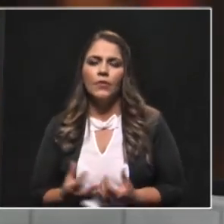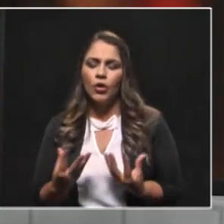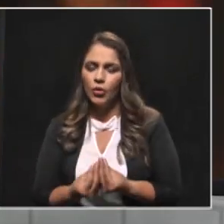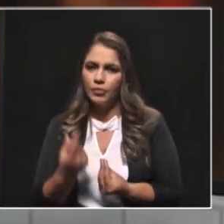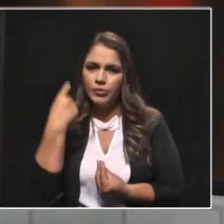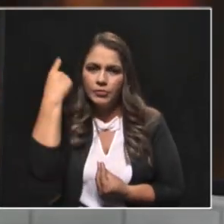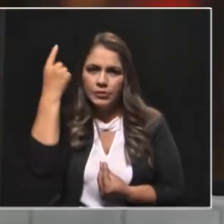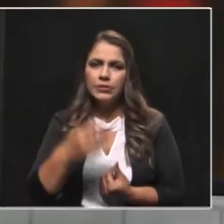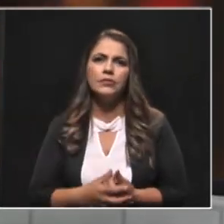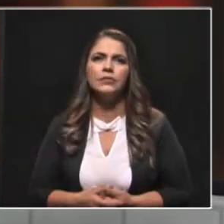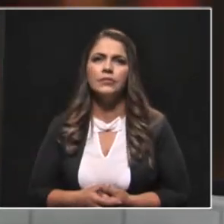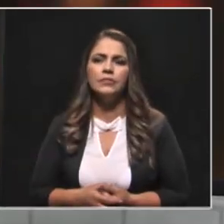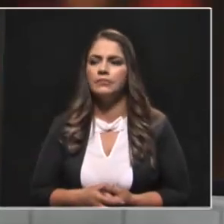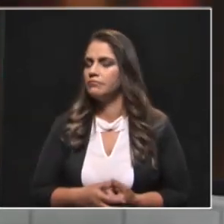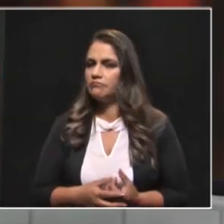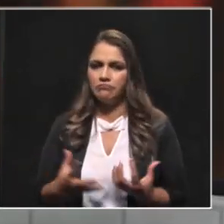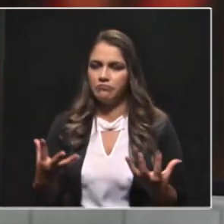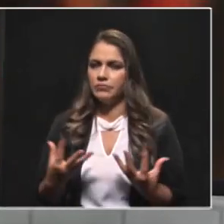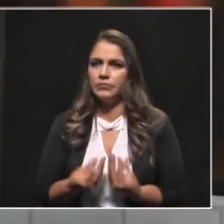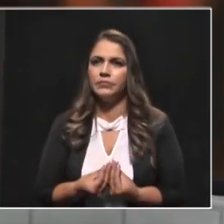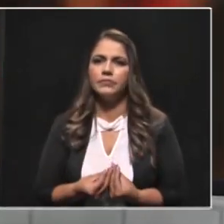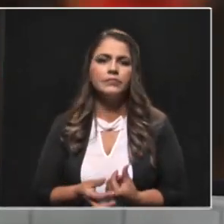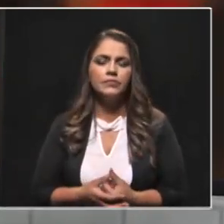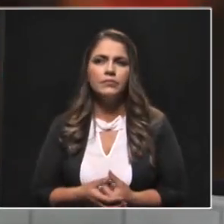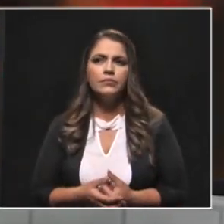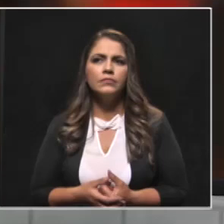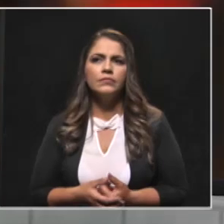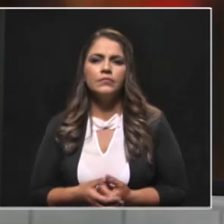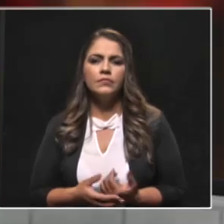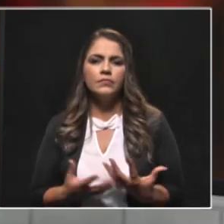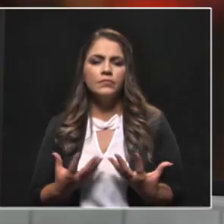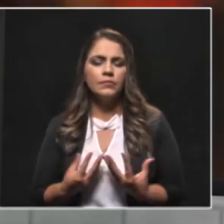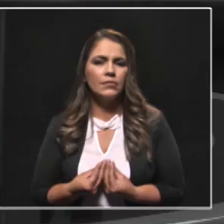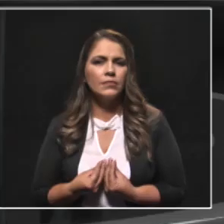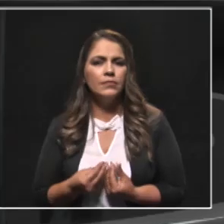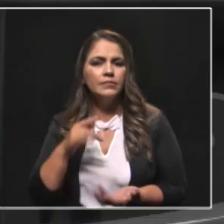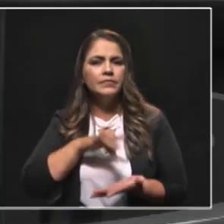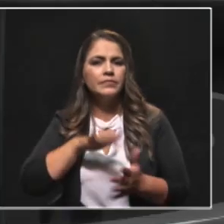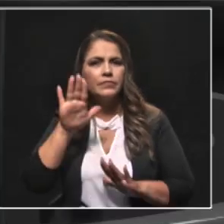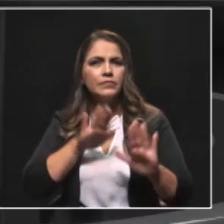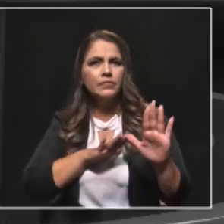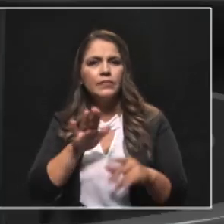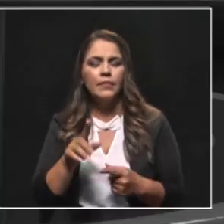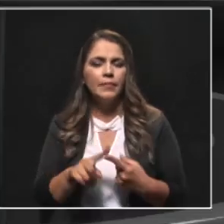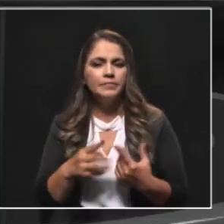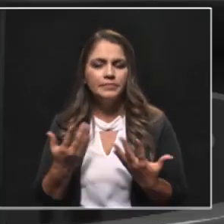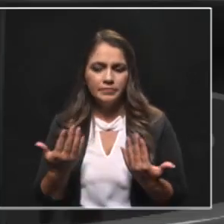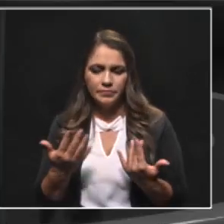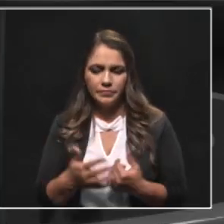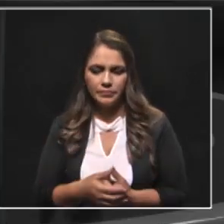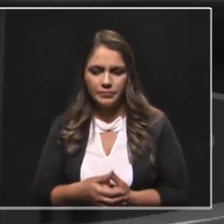partidos políticos, estos grupos también, va la misión de observación electoral, inclusive asistió